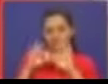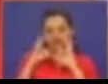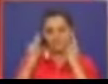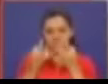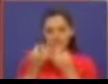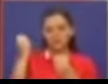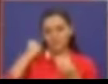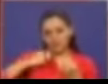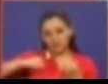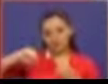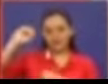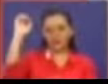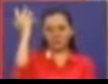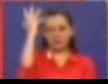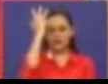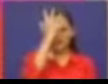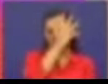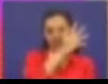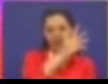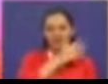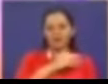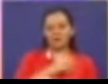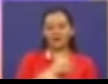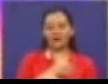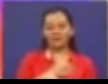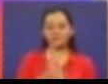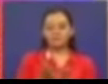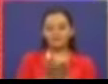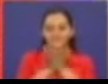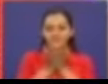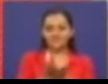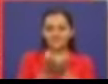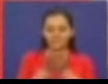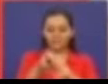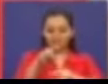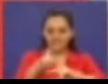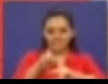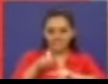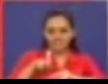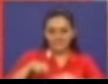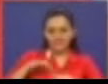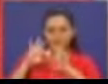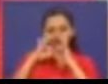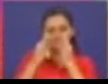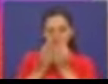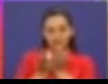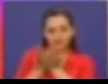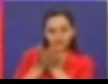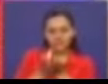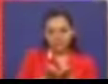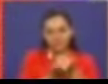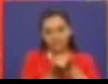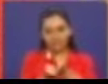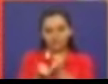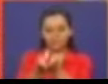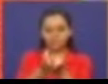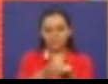Paseos por la selva, navegación en balsa en el río Napo, realmente una maravilla.